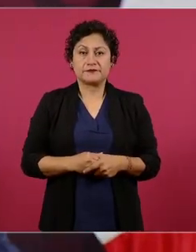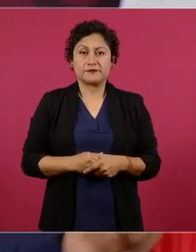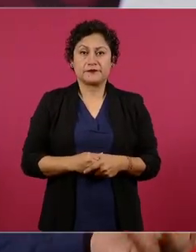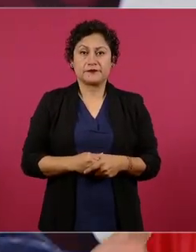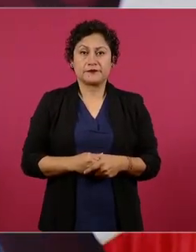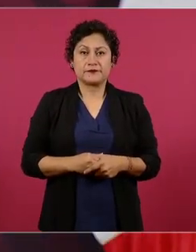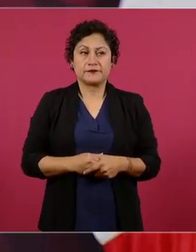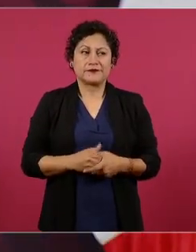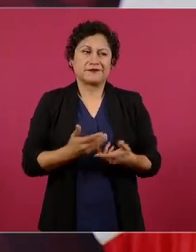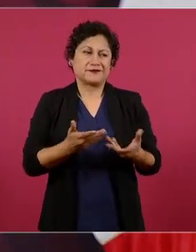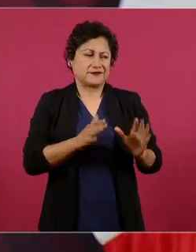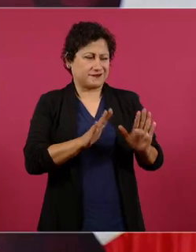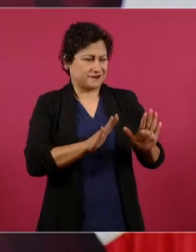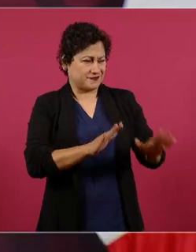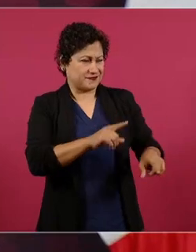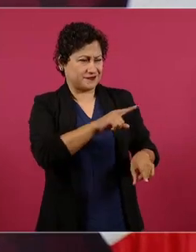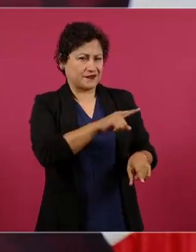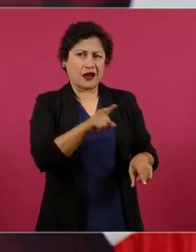nos perjudicas.